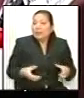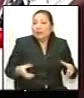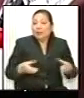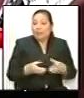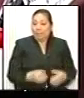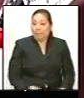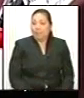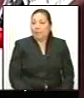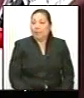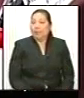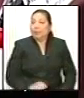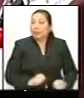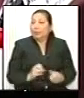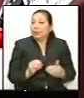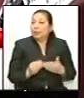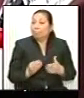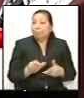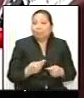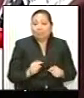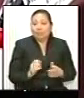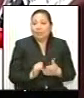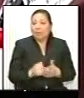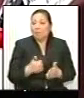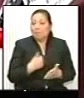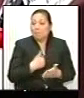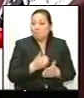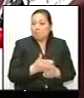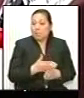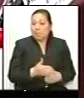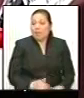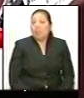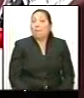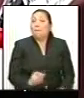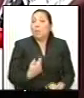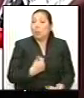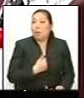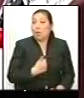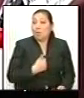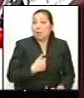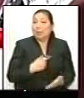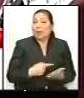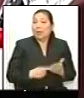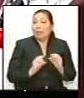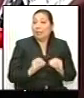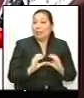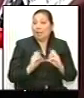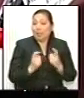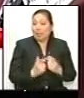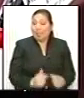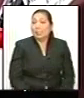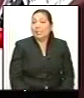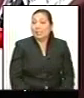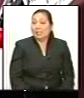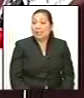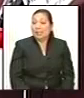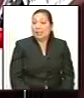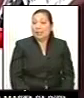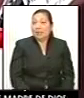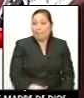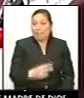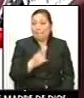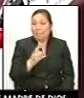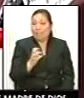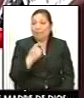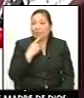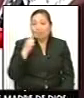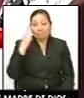comisión el criterio del pluralismo y de la proporcionalidad, porque los propios fundamentos que está dando el congresista Becerril me están